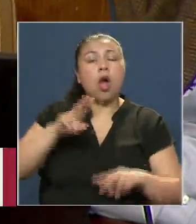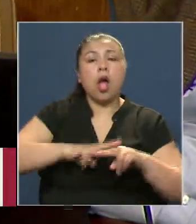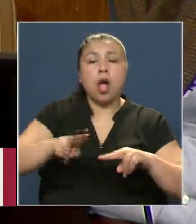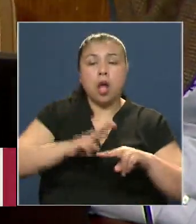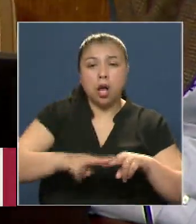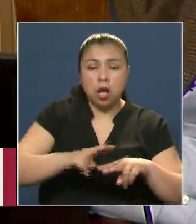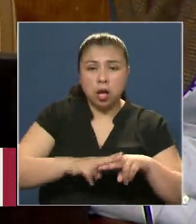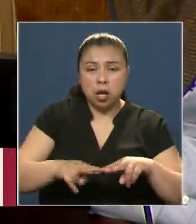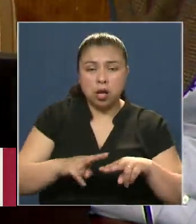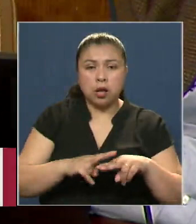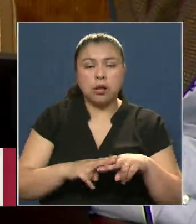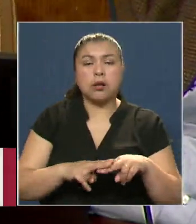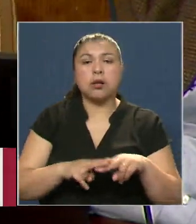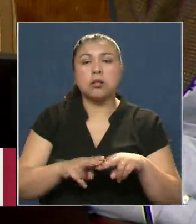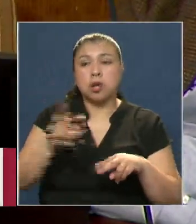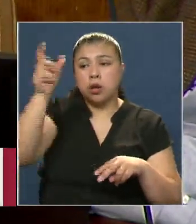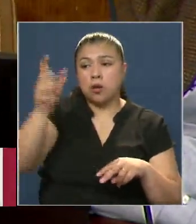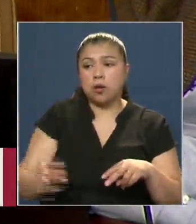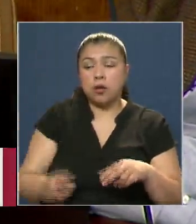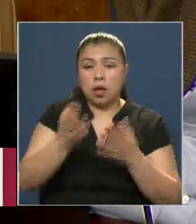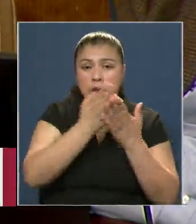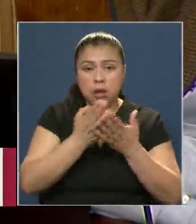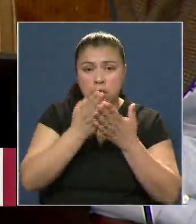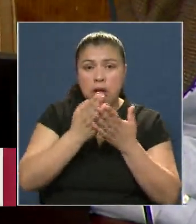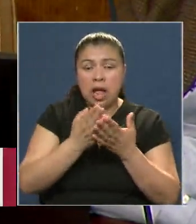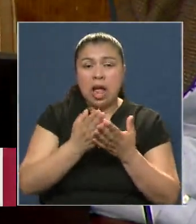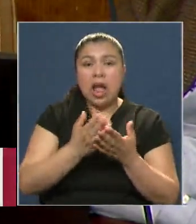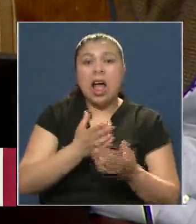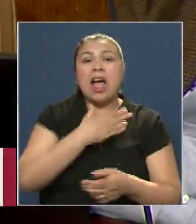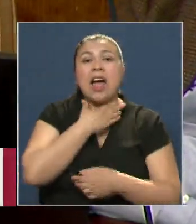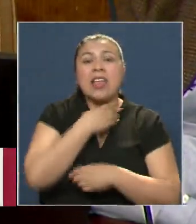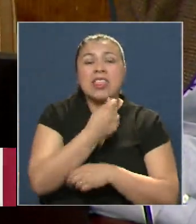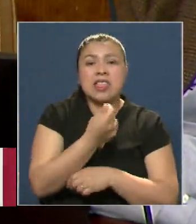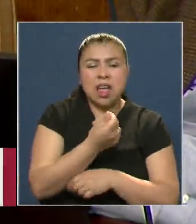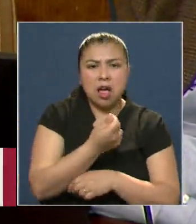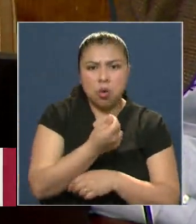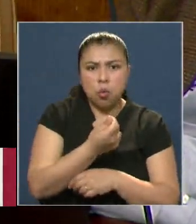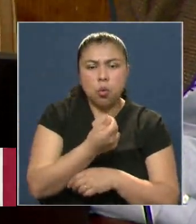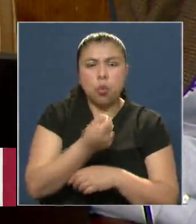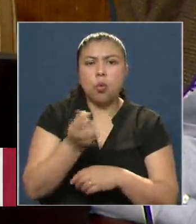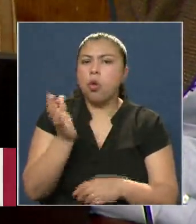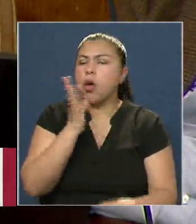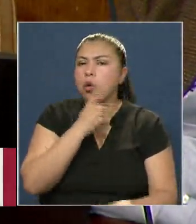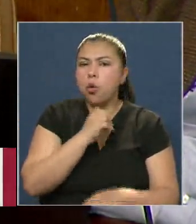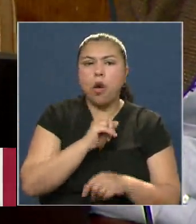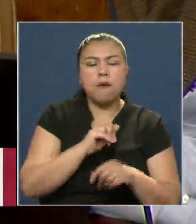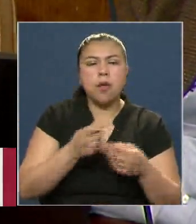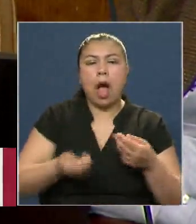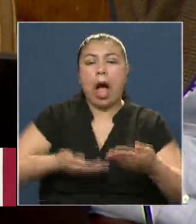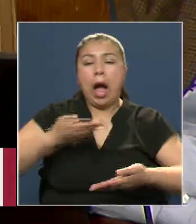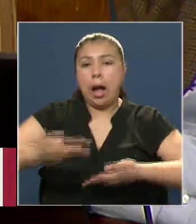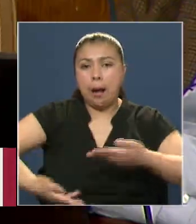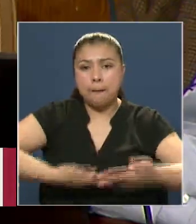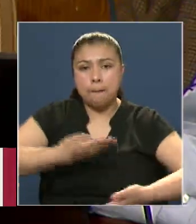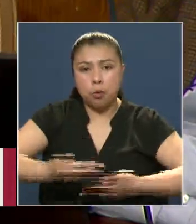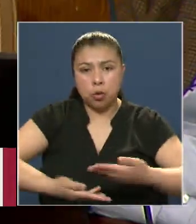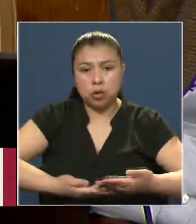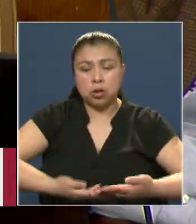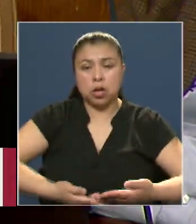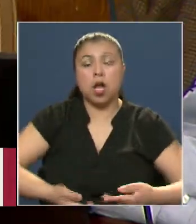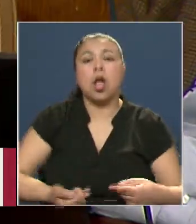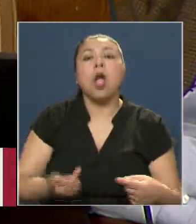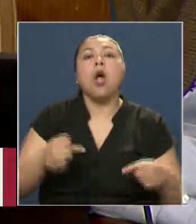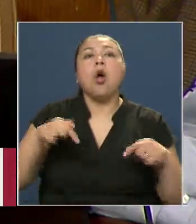porque esos estudiantes estaban siendo endeudados, no existía aportes para, como hoy existe, a lo menos